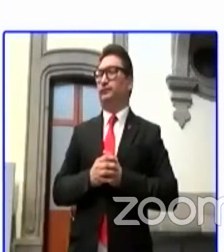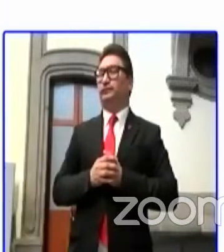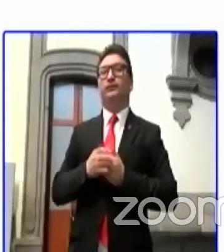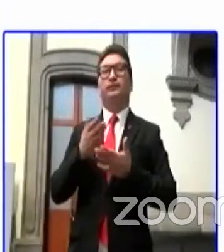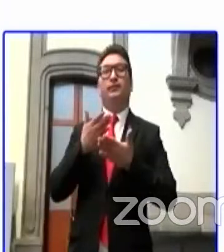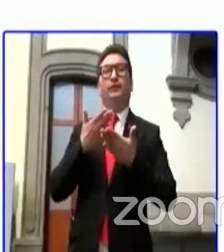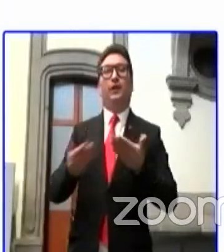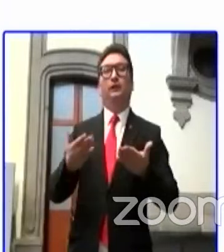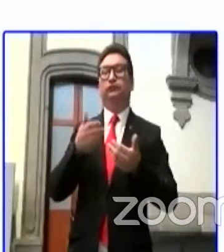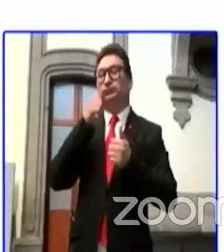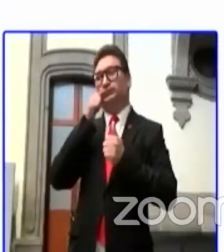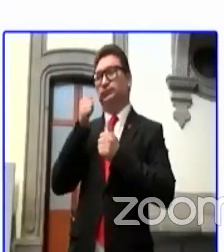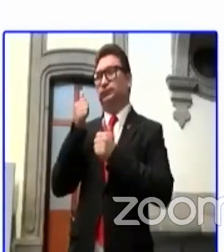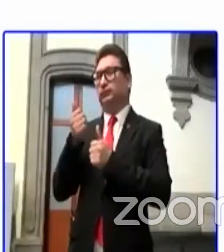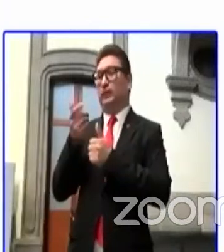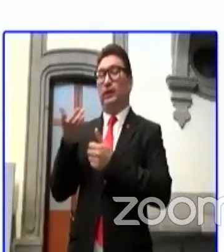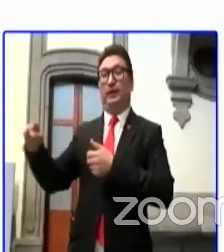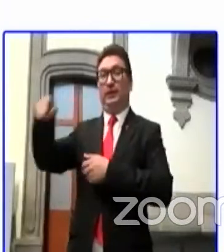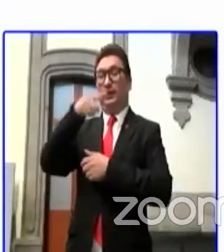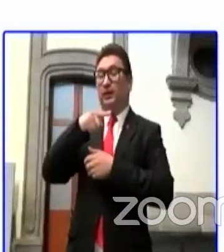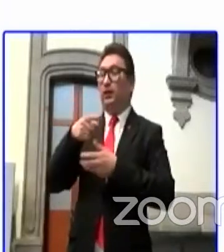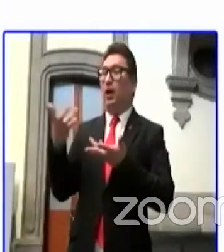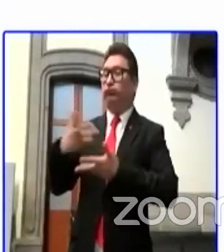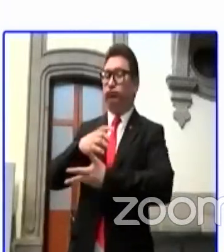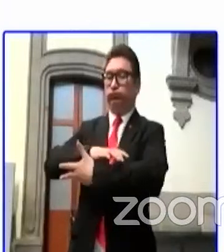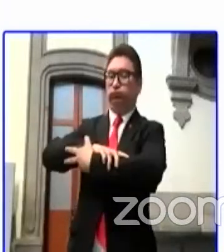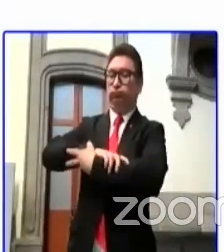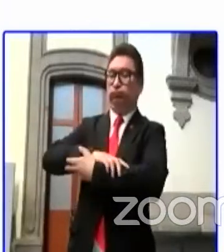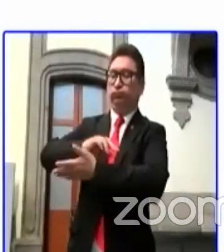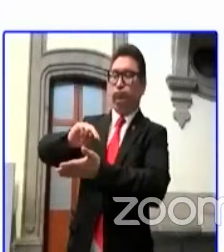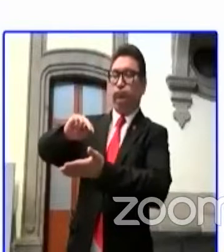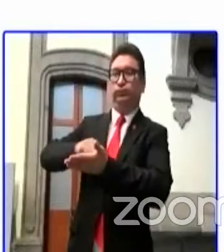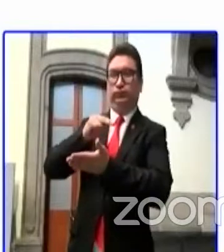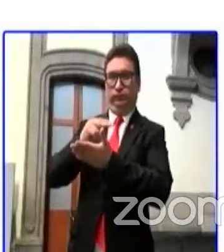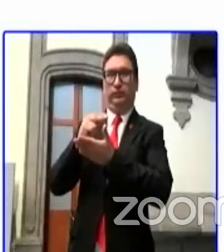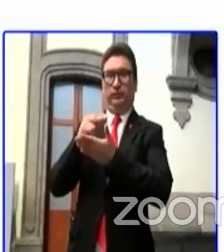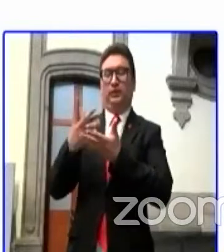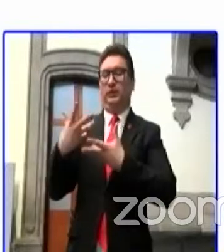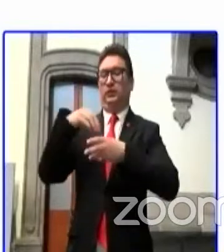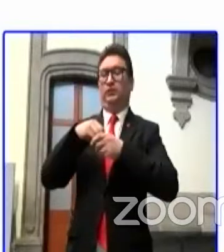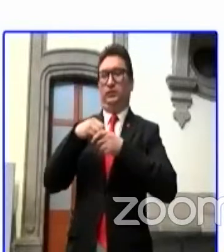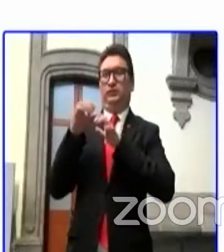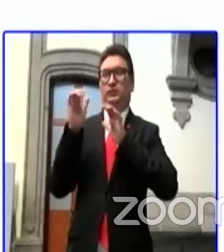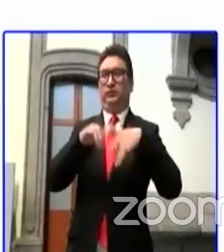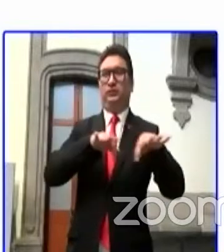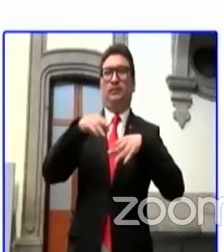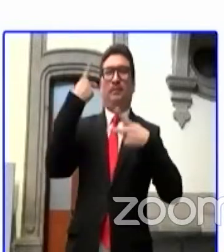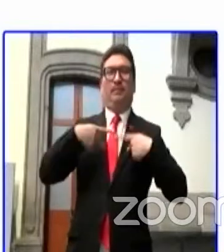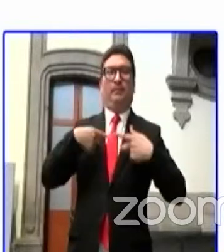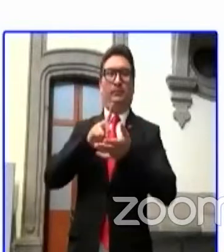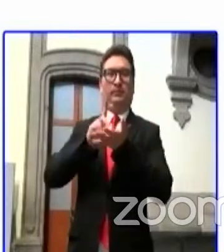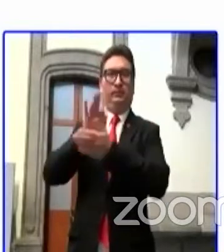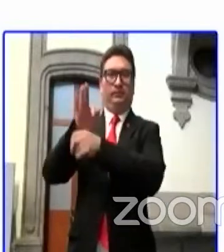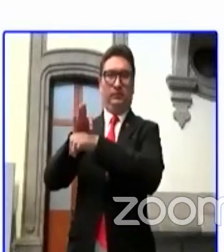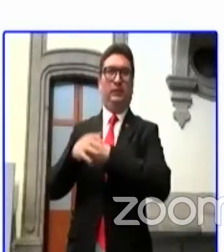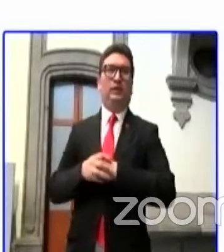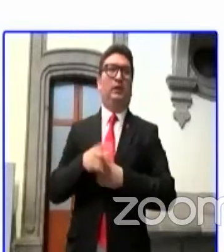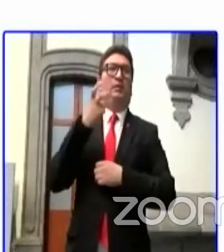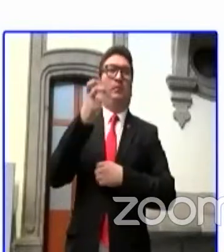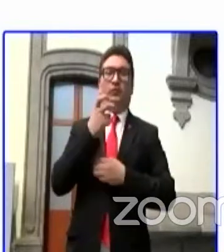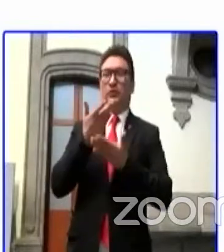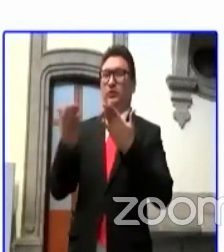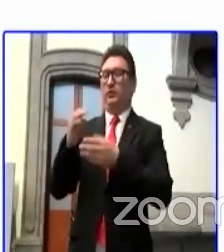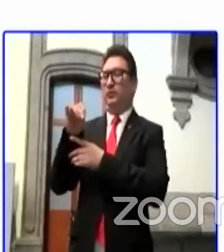Enseguida tendremos la firma simbólica del Pacto por la Inclusión Laboral de las Personas con Discapacidad, por lo que invitamos a